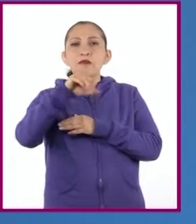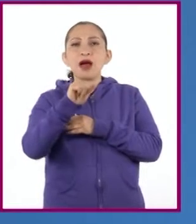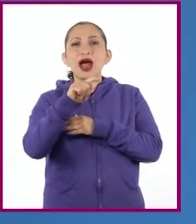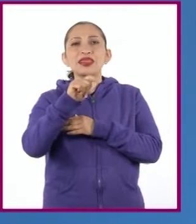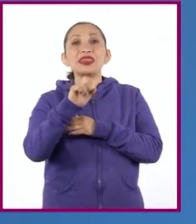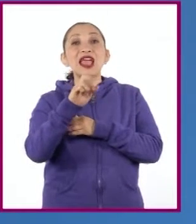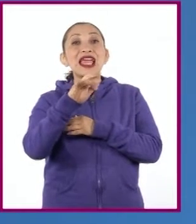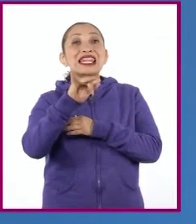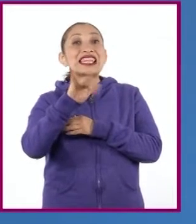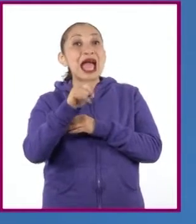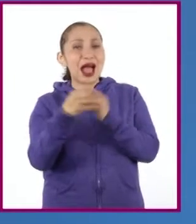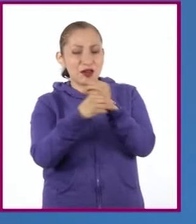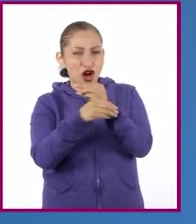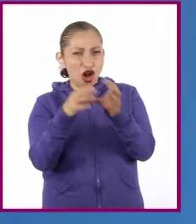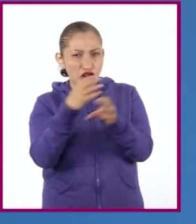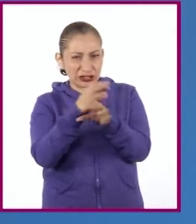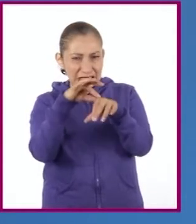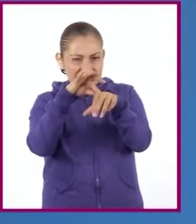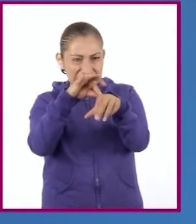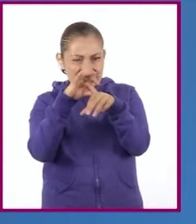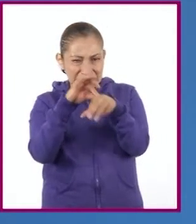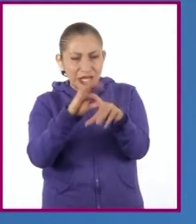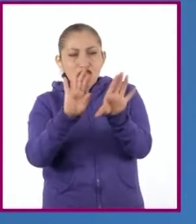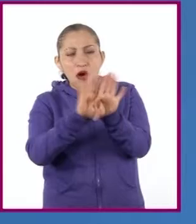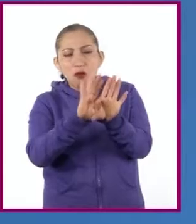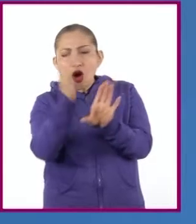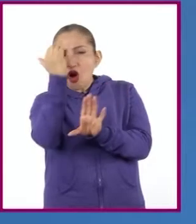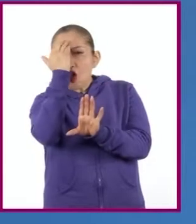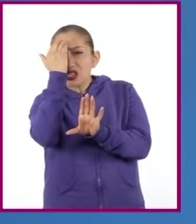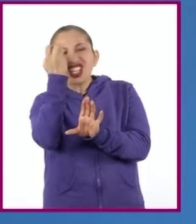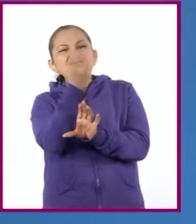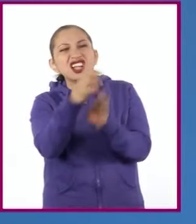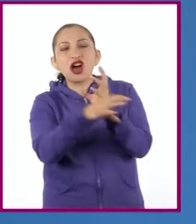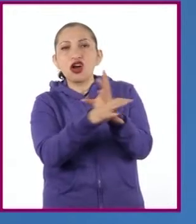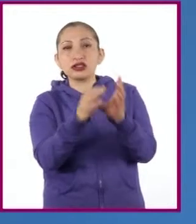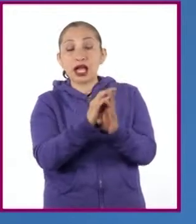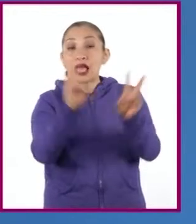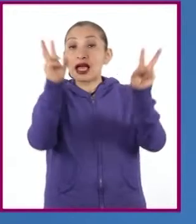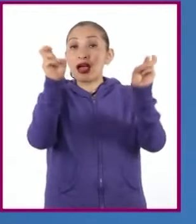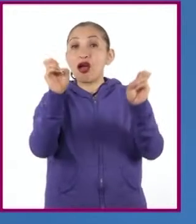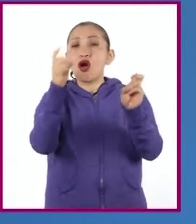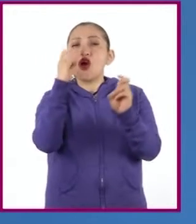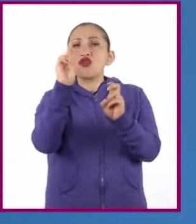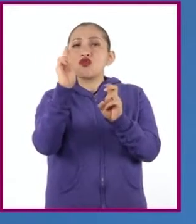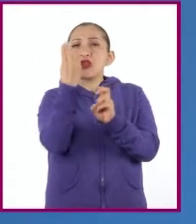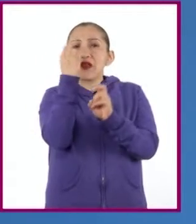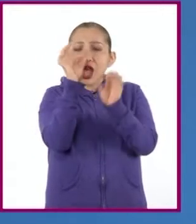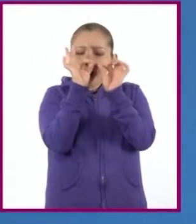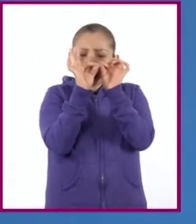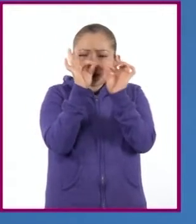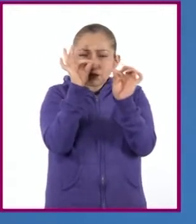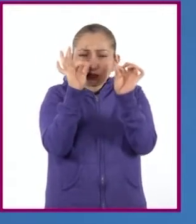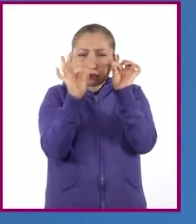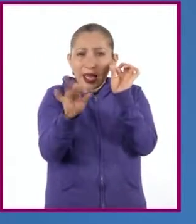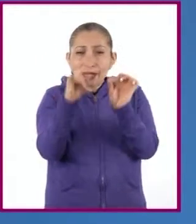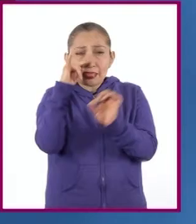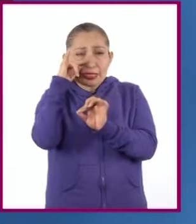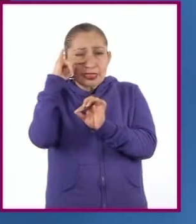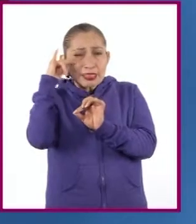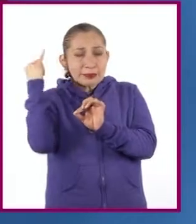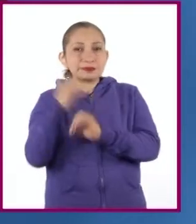han llevado a construir este conocimiento. El título de la sesión es Un universo pequeñito e